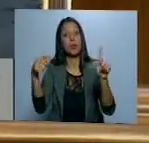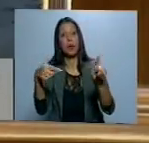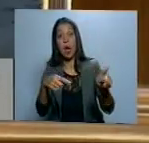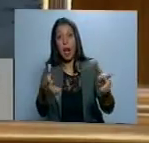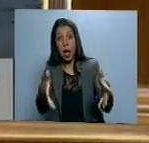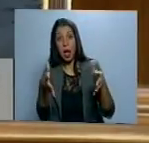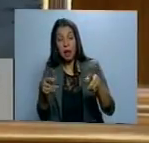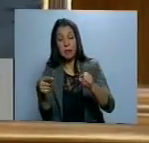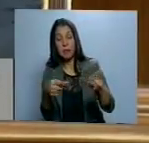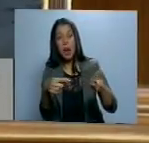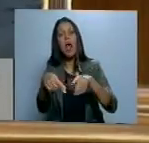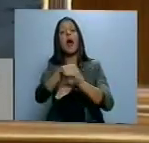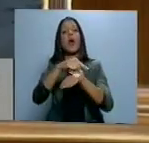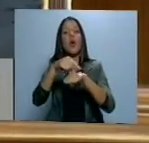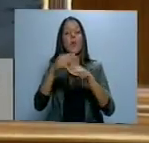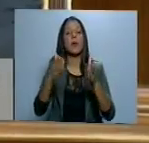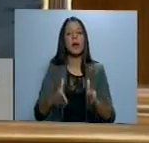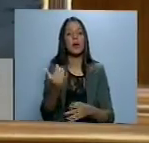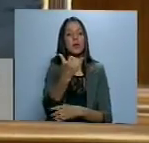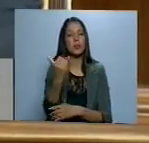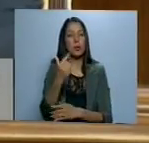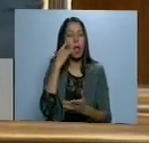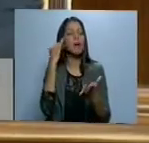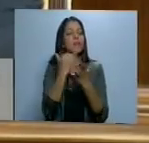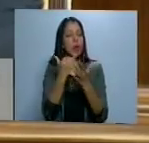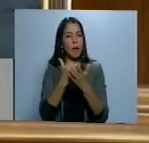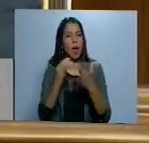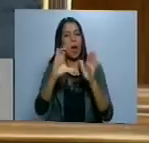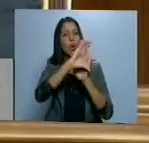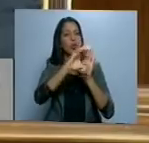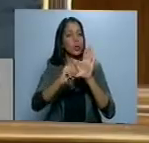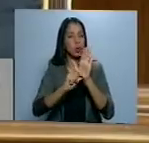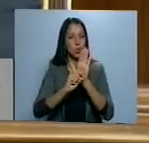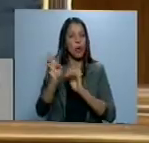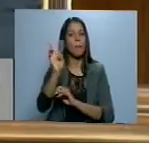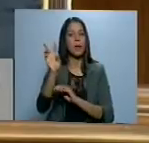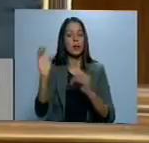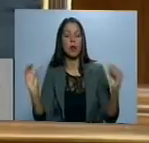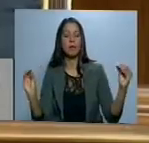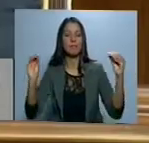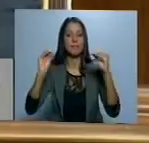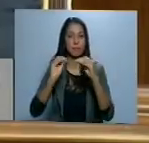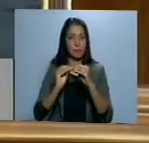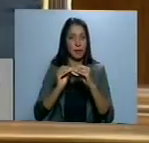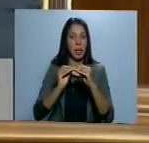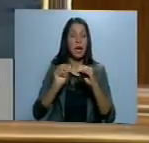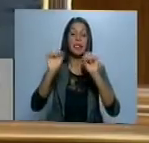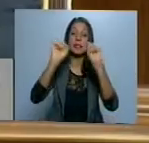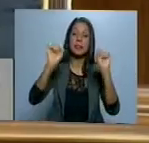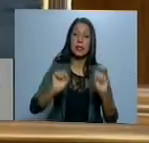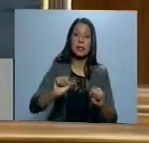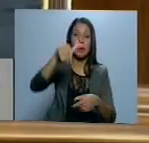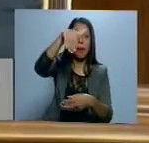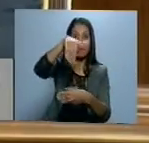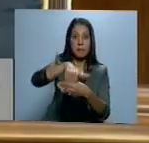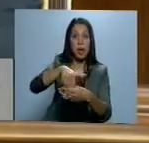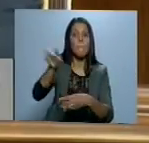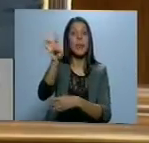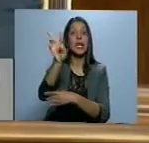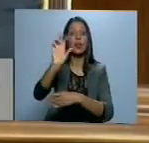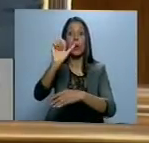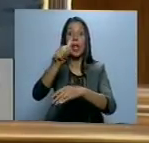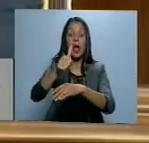del Estado Zulia, demostrando la vigencia de la Constitución de la República Bolivariana de Venezuela y que el sistema electoral venezolano